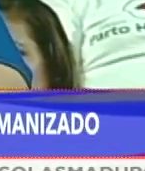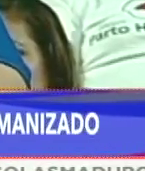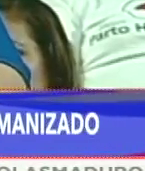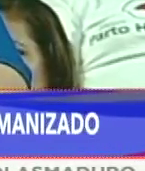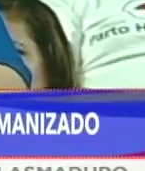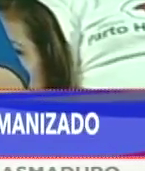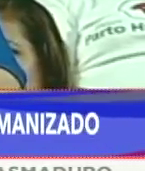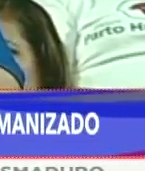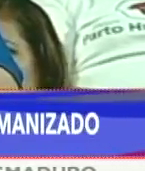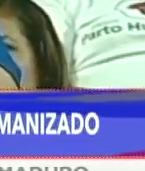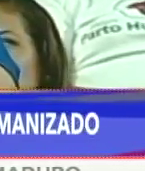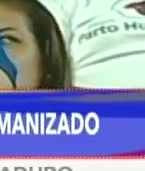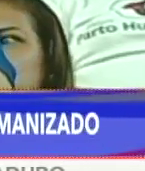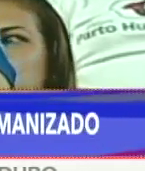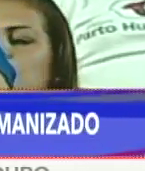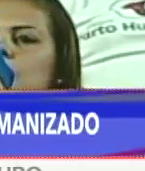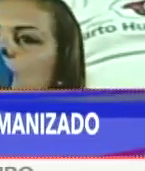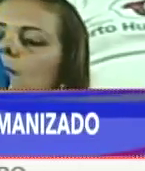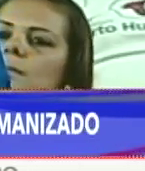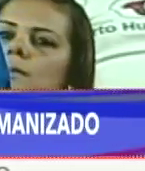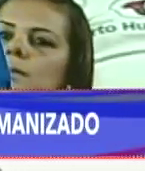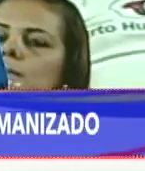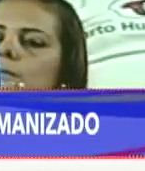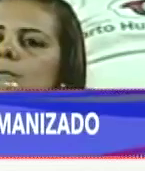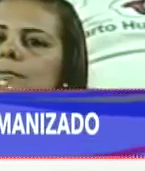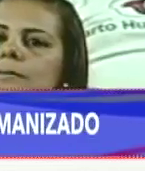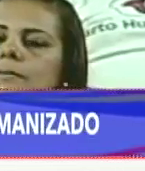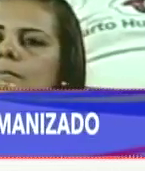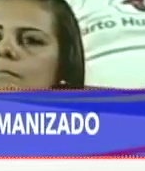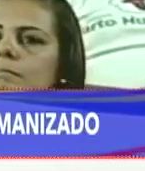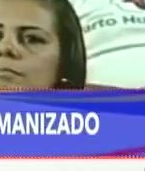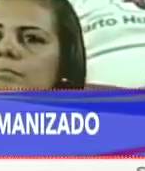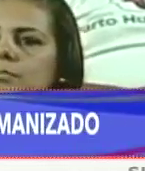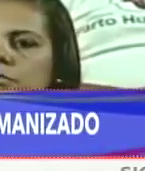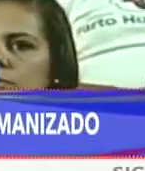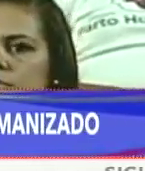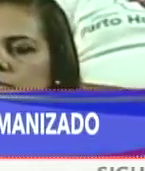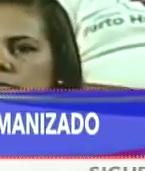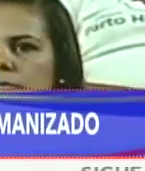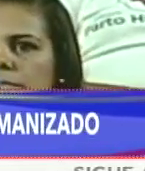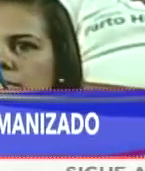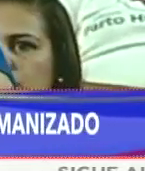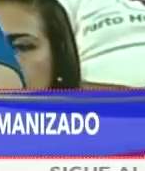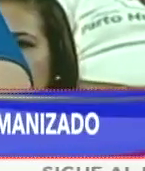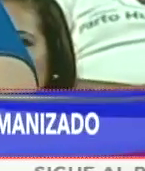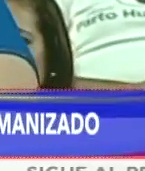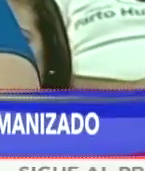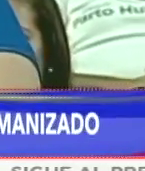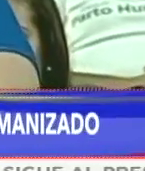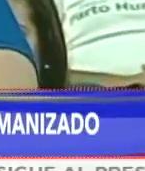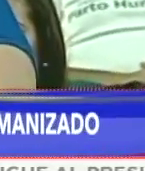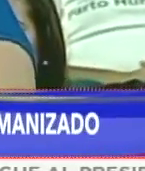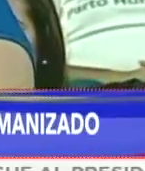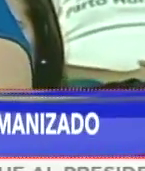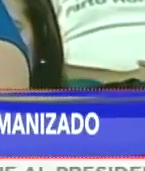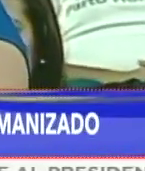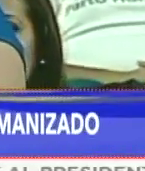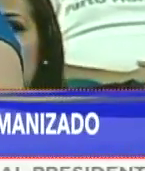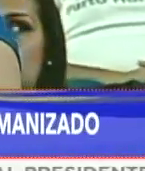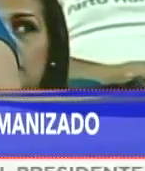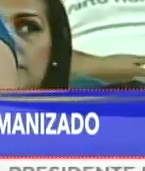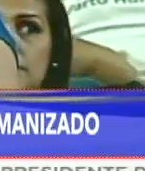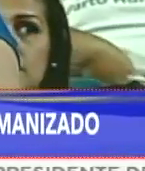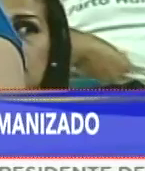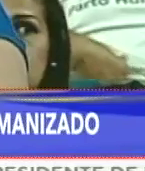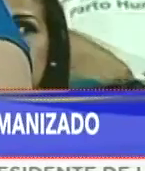el cumplimiento y como resultado la lucha de las mujeres y toda esta plataforma que se encuentra el día de hoy aquí. Usted